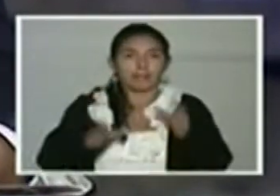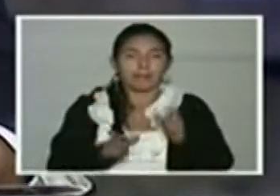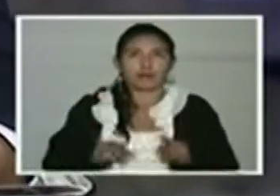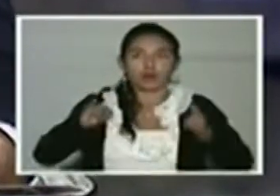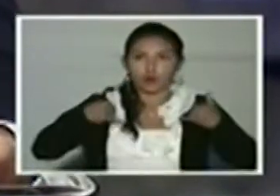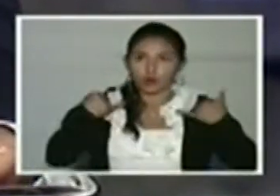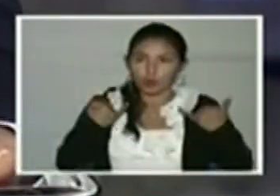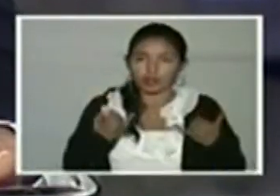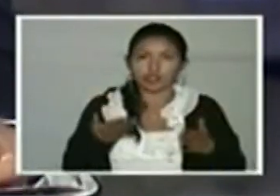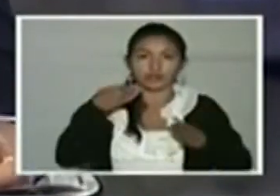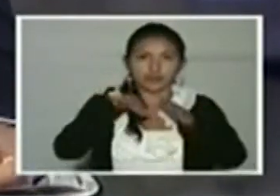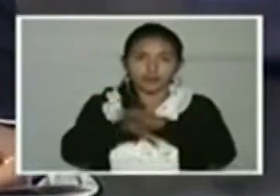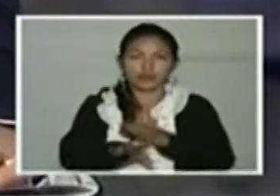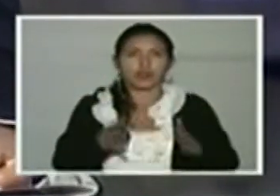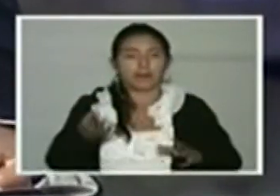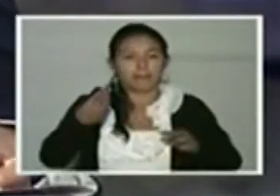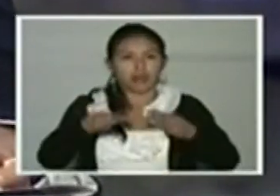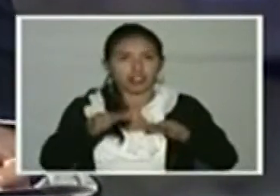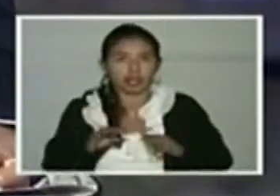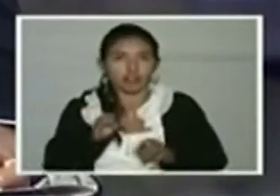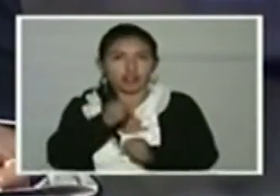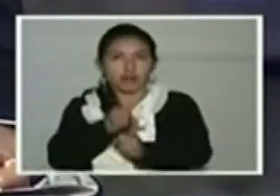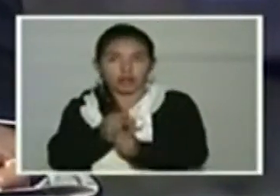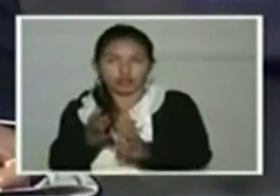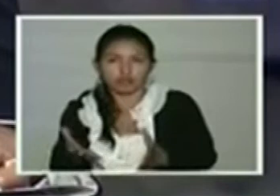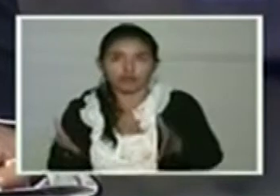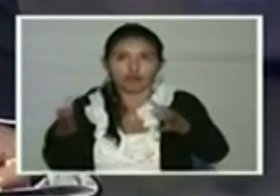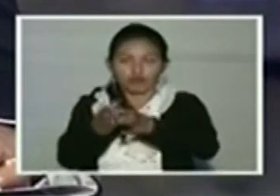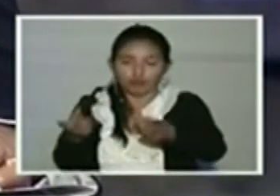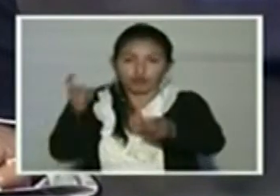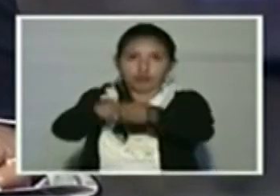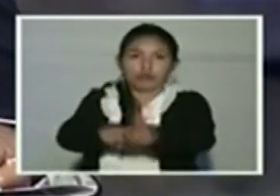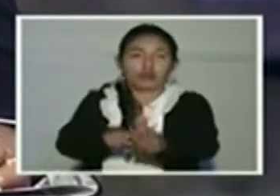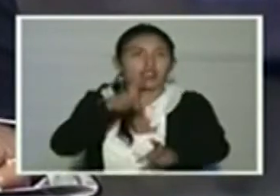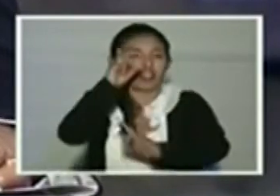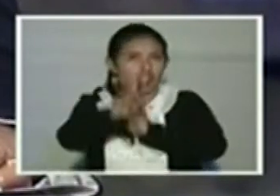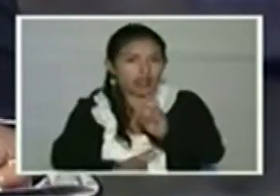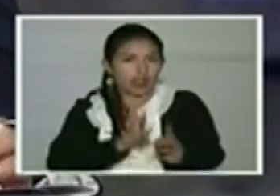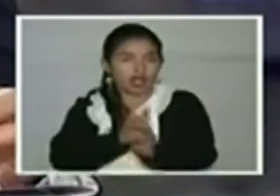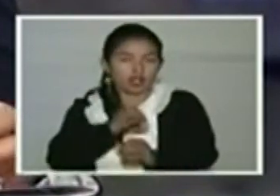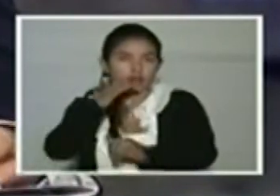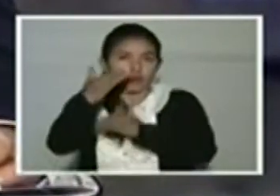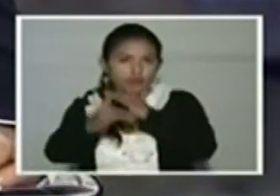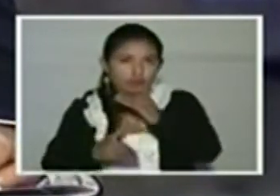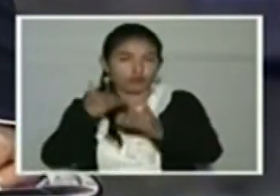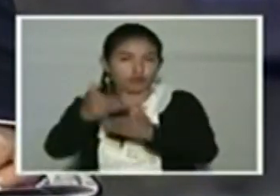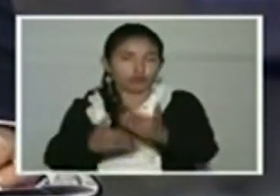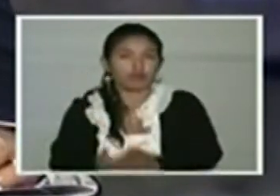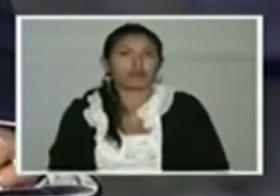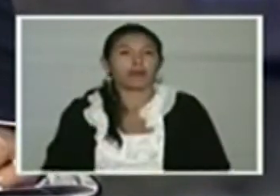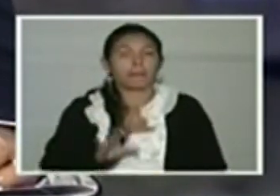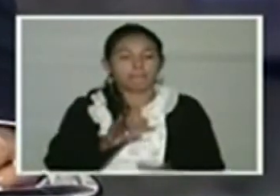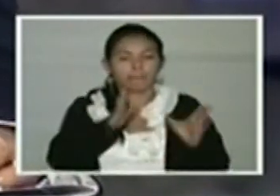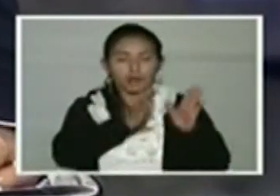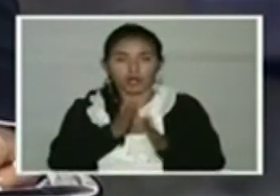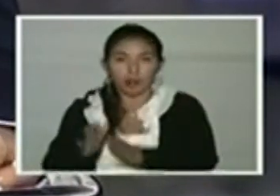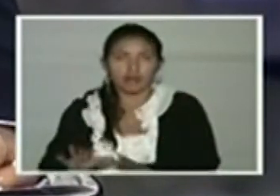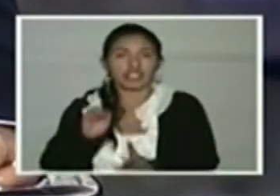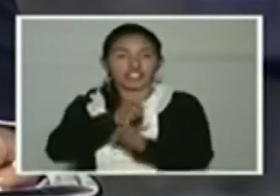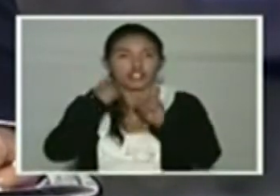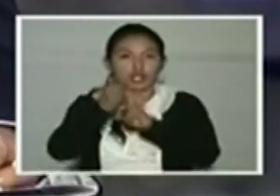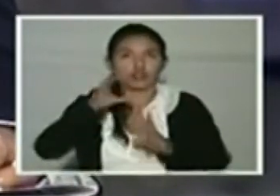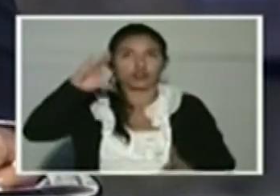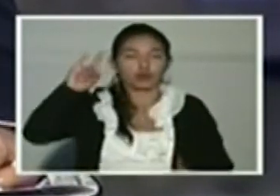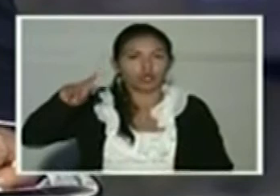jóvenes que entran al mercado laboral cada año los programas sociales son necesarios por eso una más